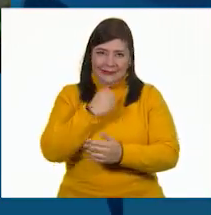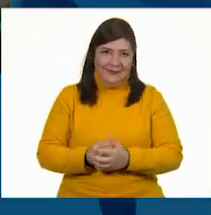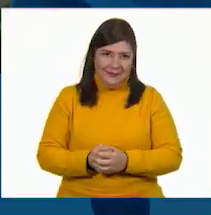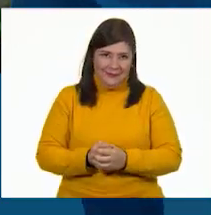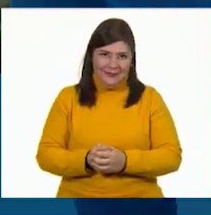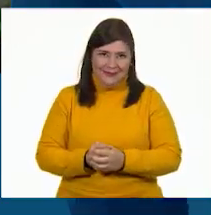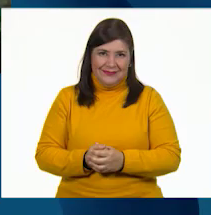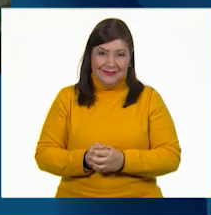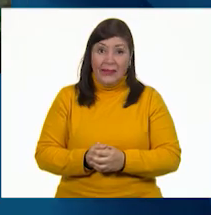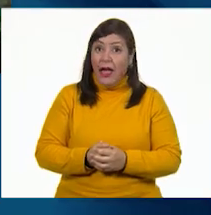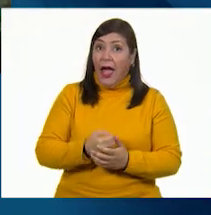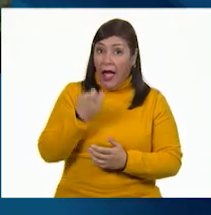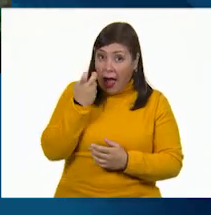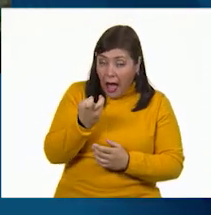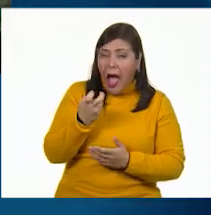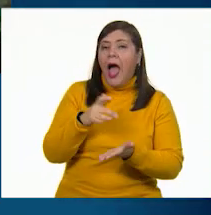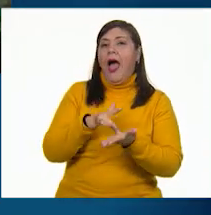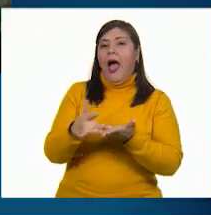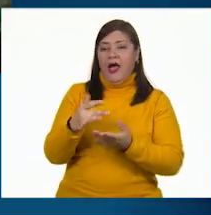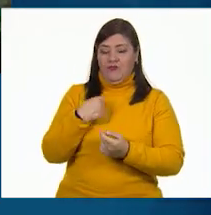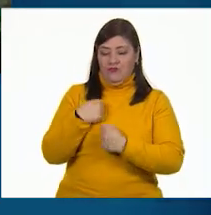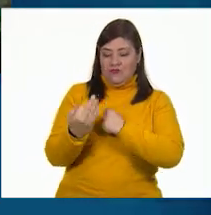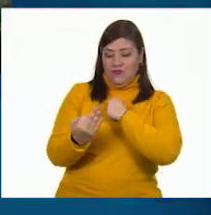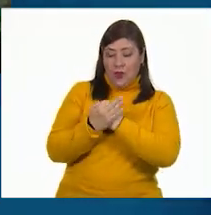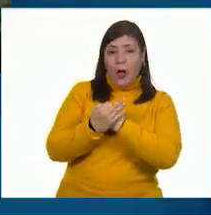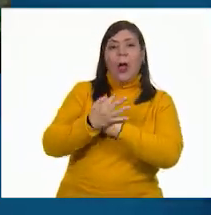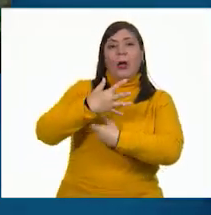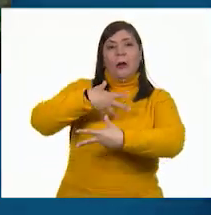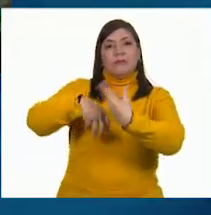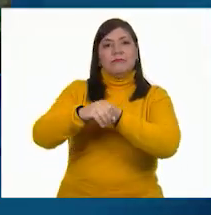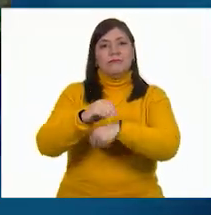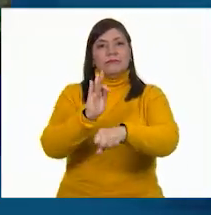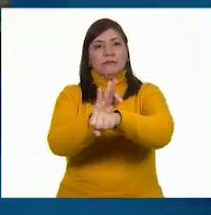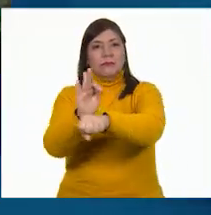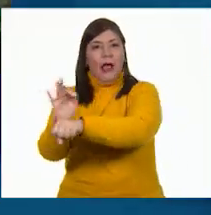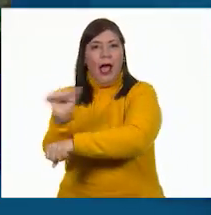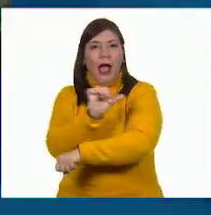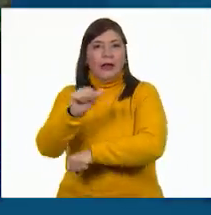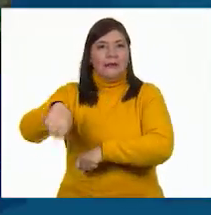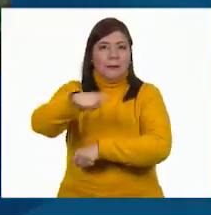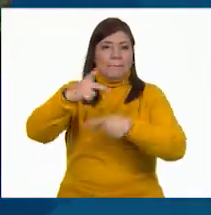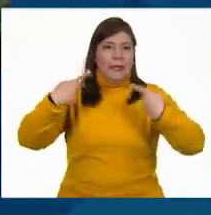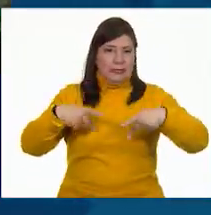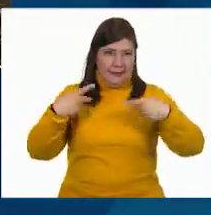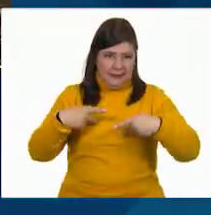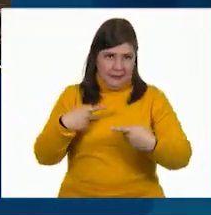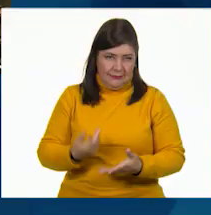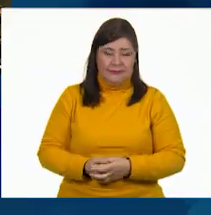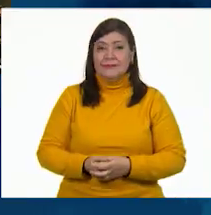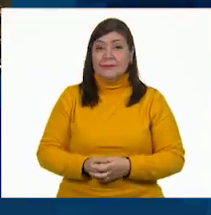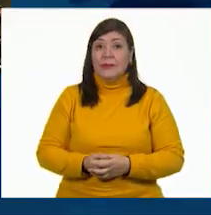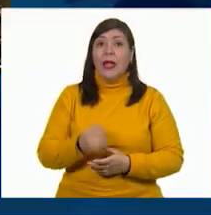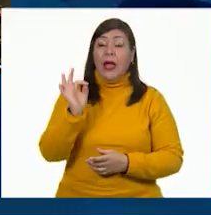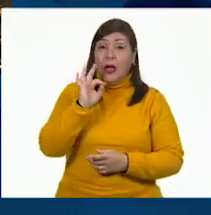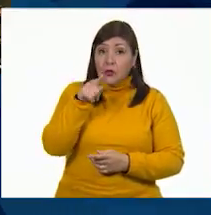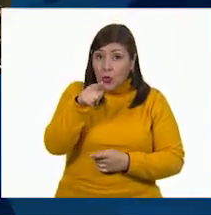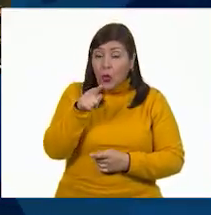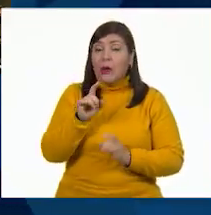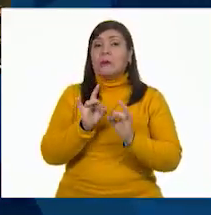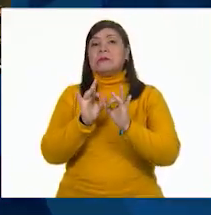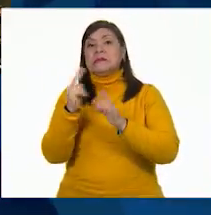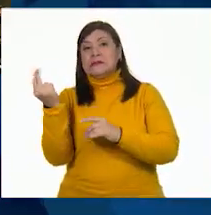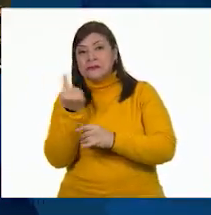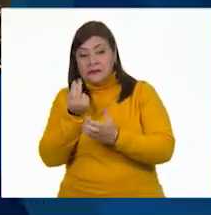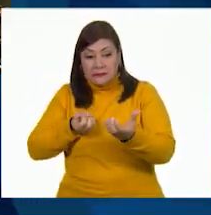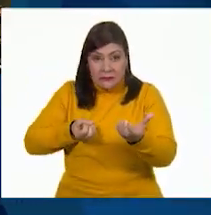segundos. Así te proteges tú y proteges a todas las personas que te rodean. Si sales de casa,